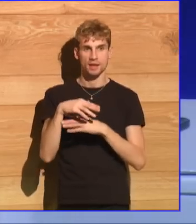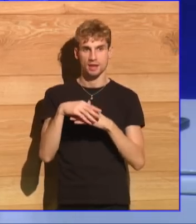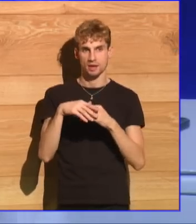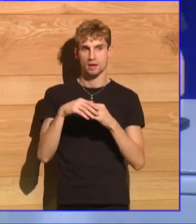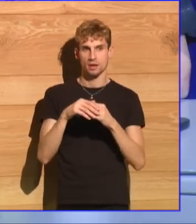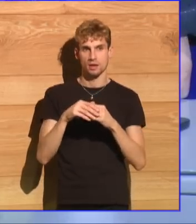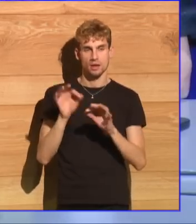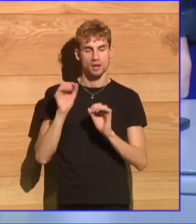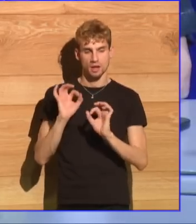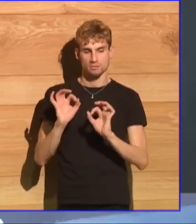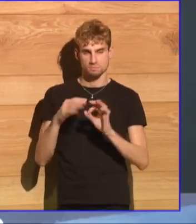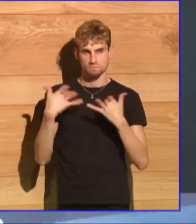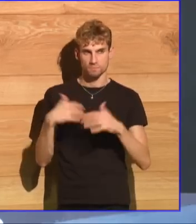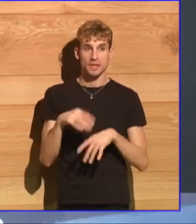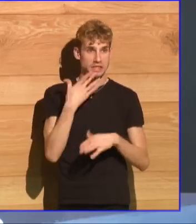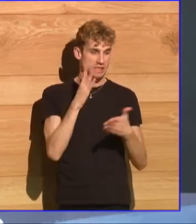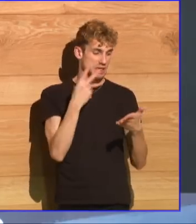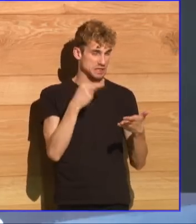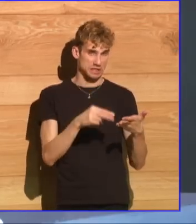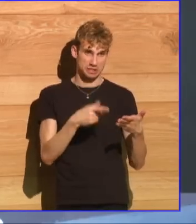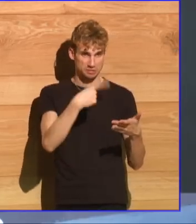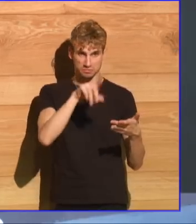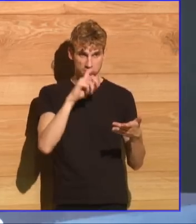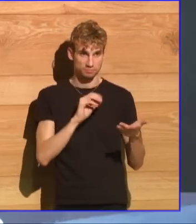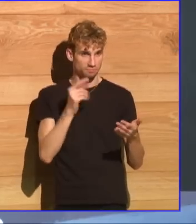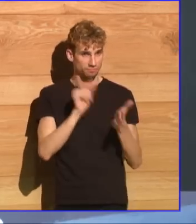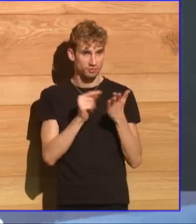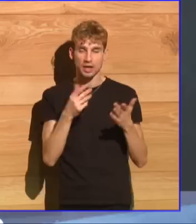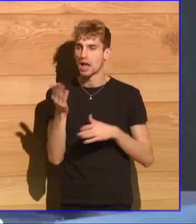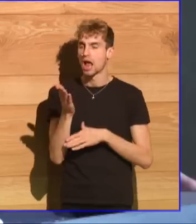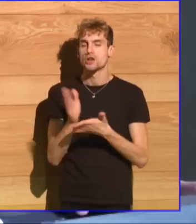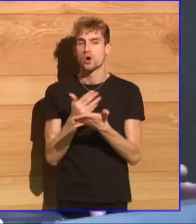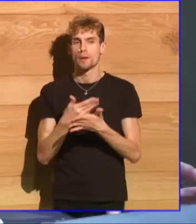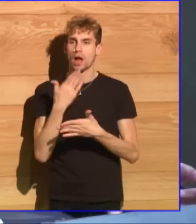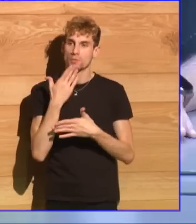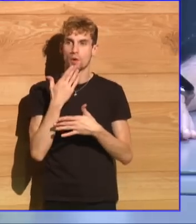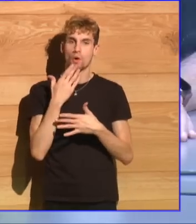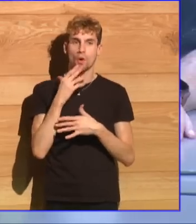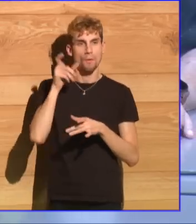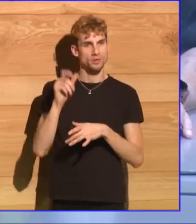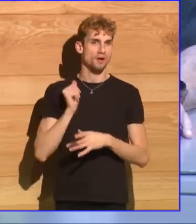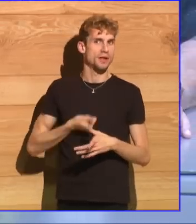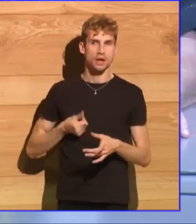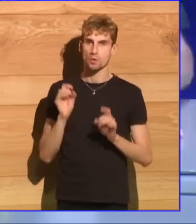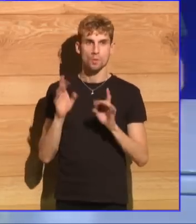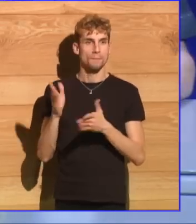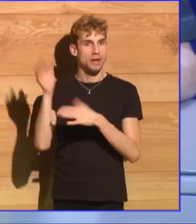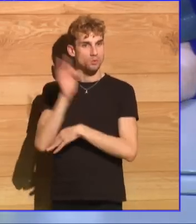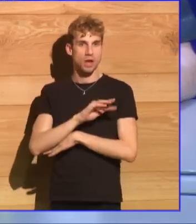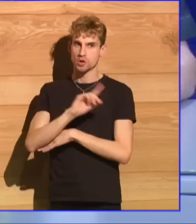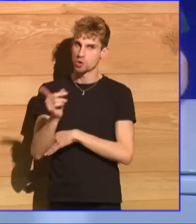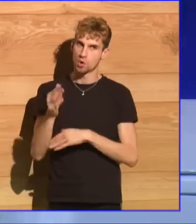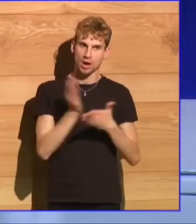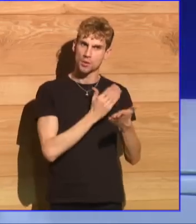pero en la En novela... cuanto alguien lo lea, nos vamos a acordar todos. En la porque novela no es el tío Gilito como en la película, en la novela. No, es una no, persona... no. Es una